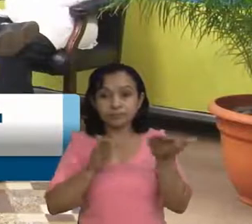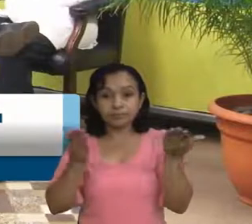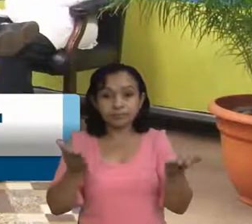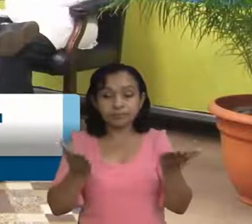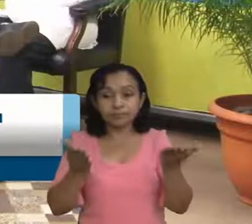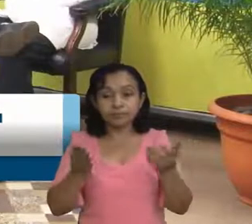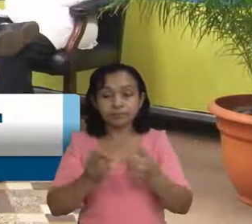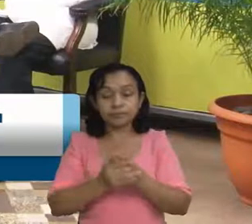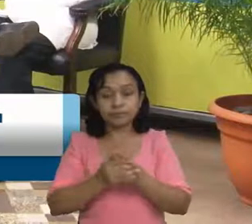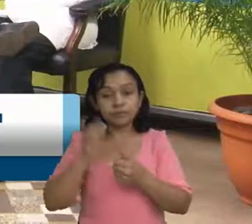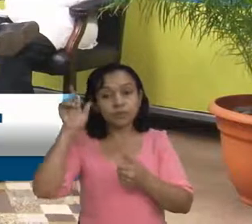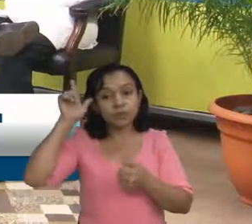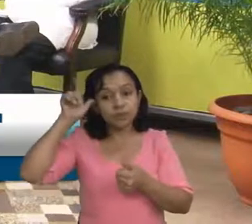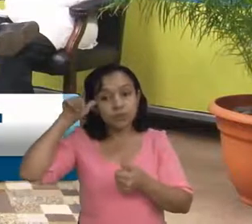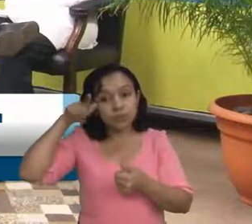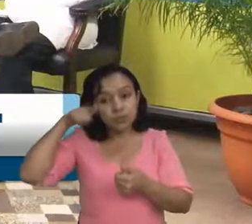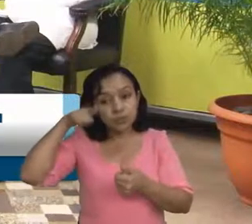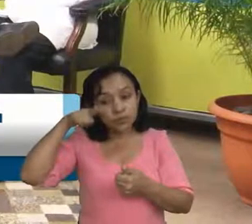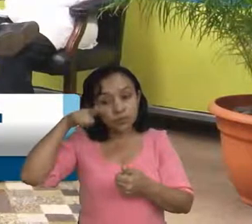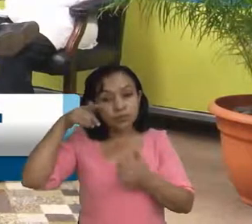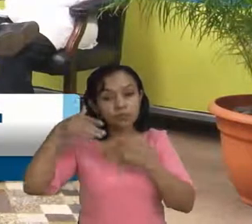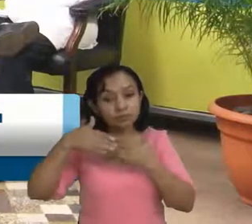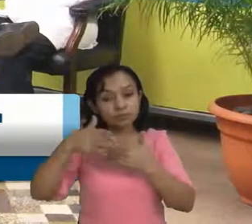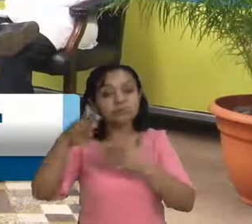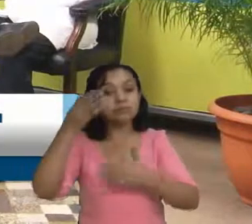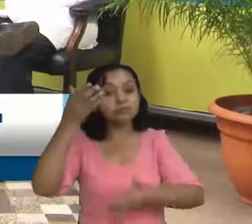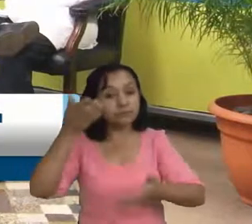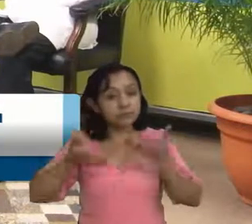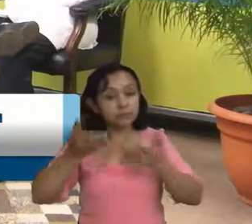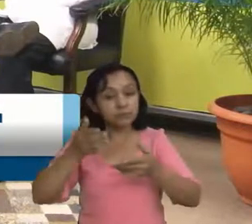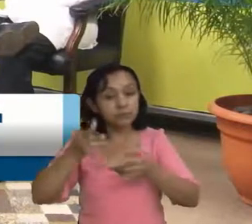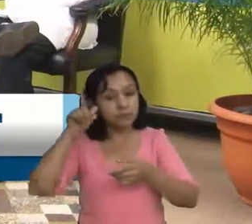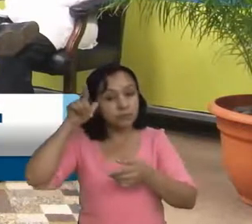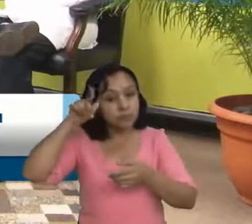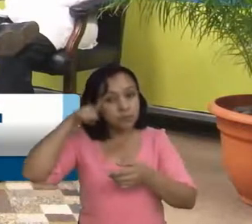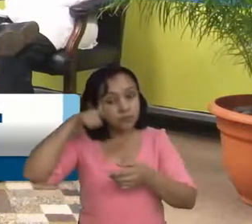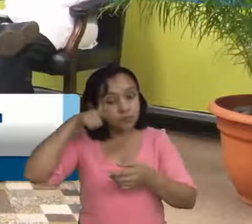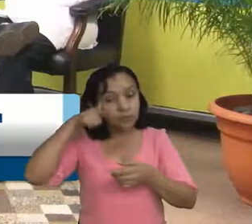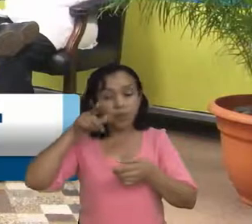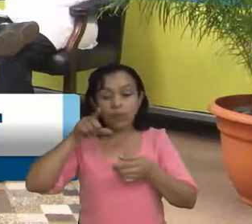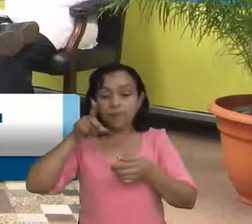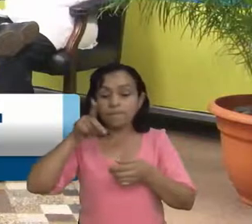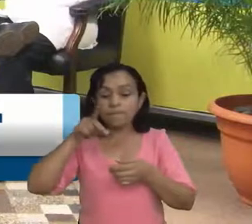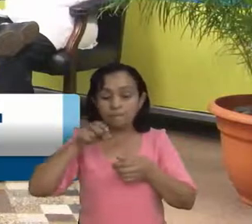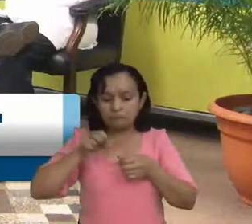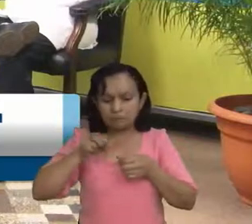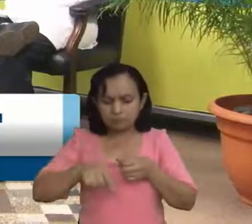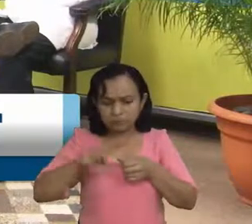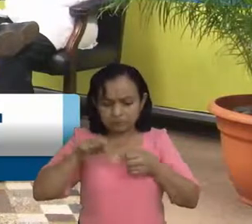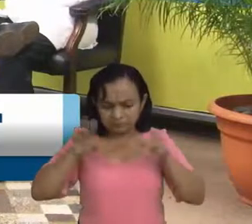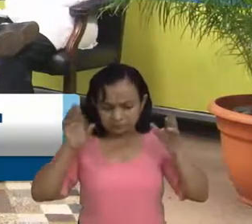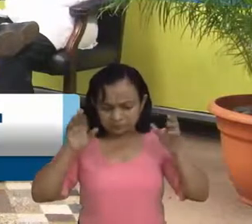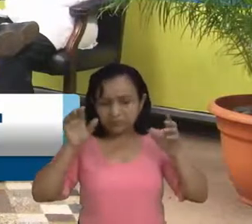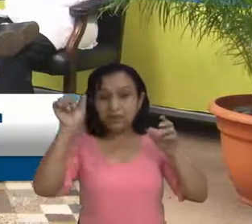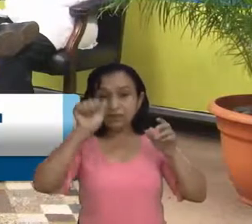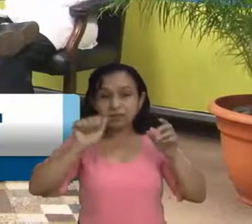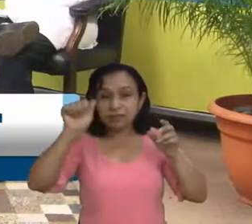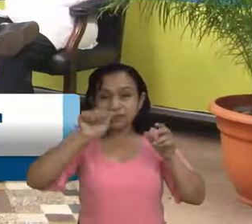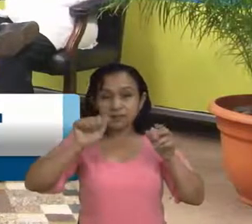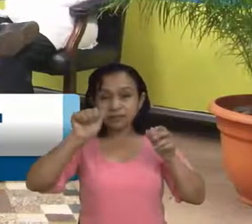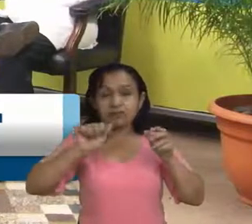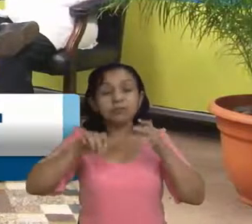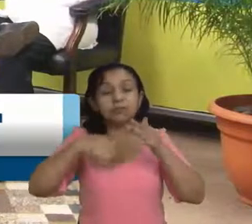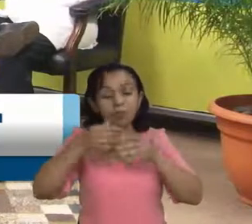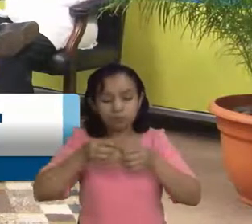Esta orina, ¿verdad?, con el paso del tiempo puede ser una orina piúrica o una orina con pus y puede inclusive evolucionar a un absceso